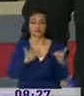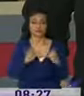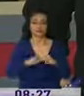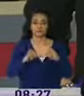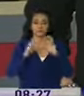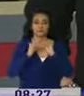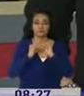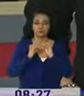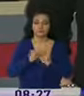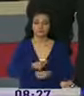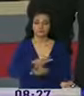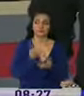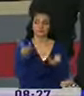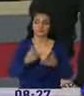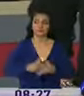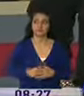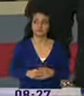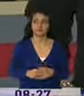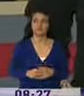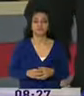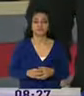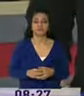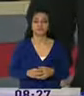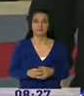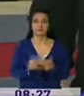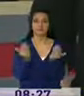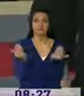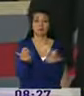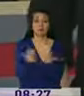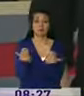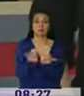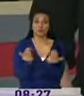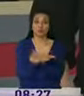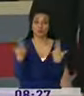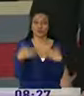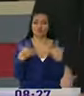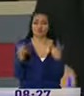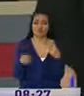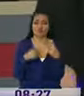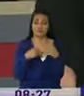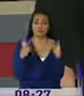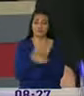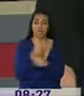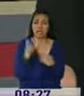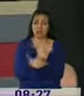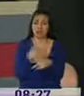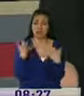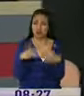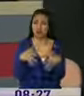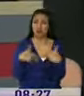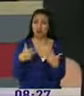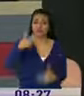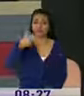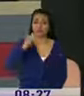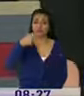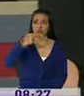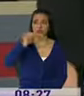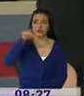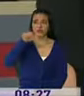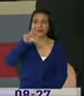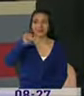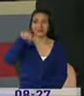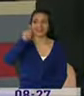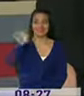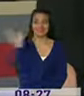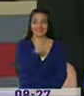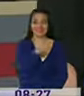Continuamos con más noticias y les contamos que la basura y la delincuencia se está tomando Chaguarquingo, que está ubicado al sur de la ciudad de Quito. Los